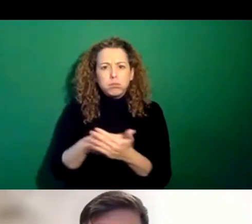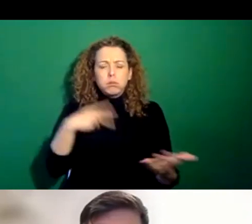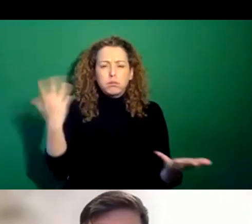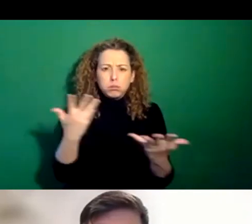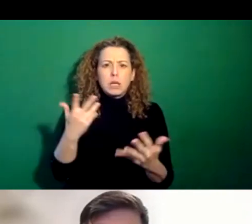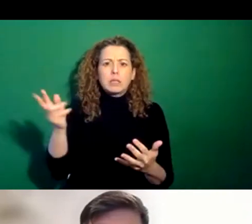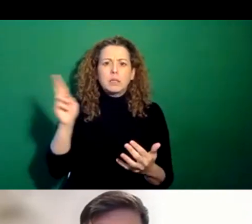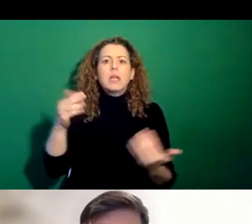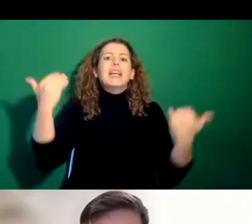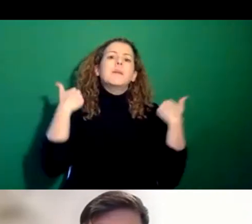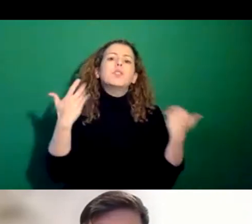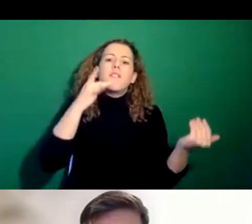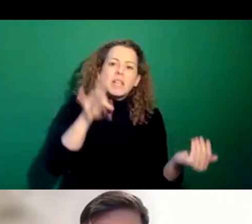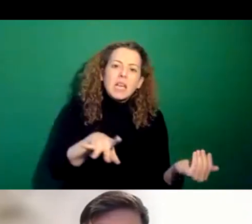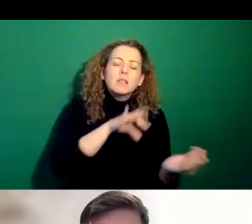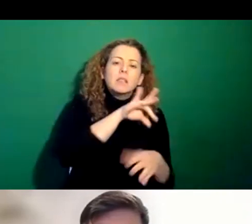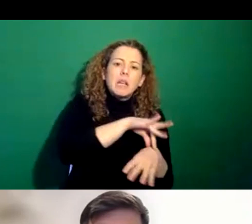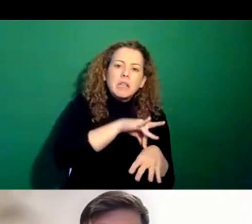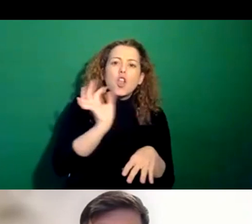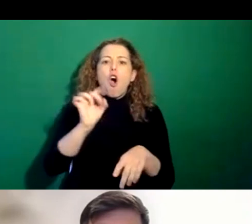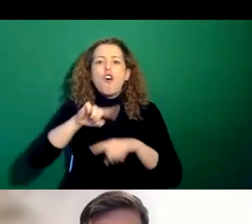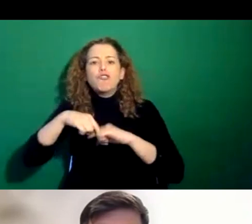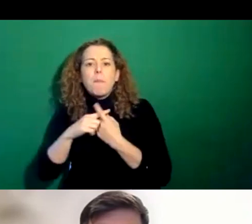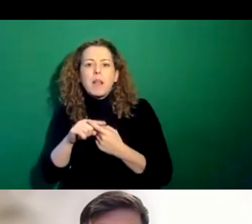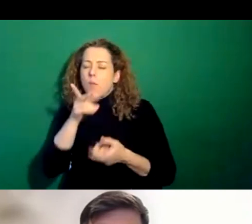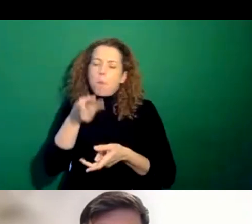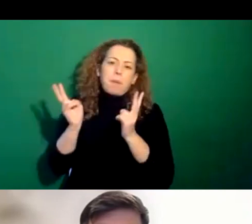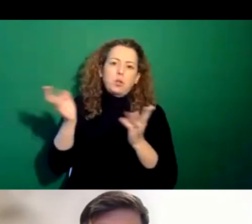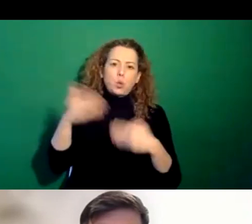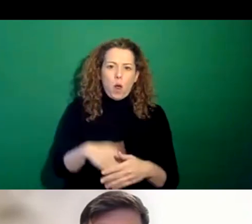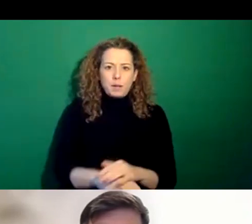sería responsable de ello? ¿Los sanitarios o el familiar que no da el permiso?